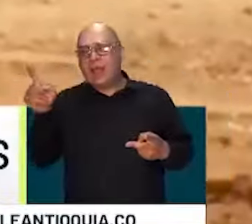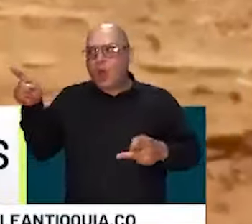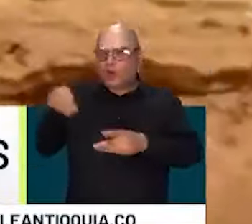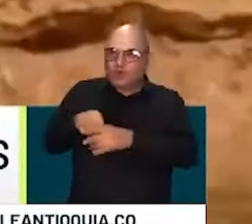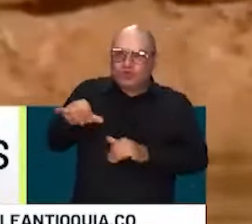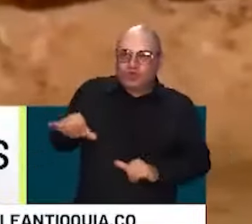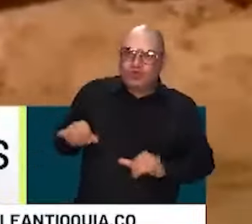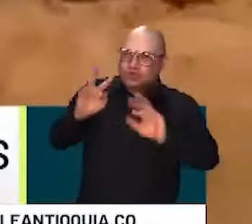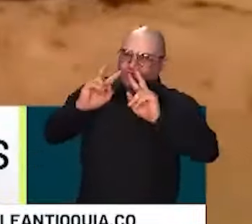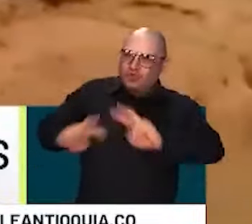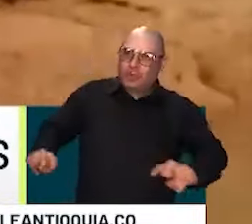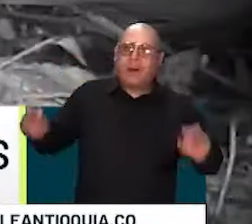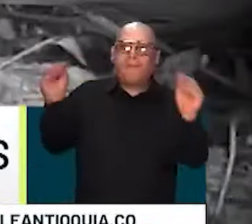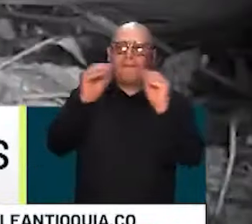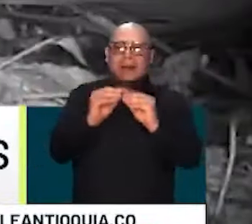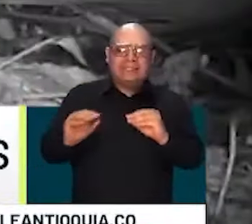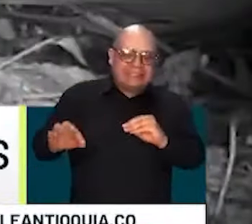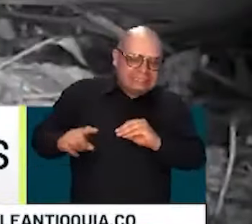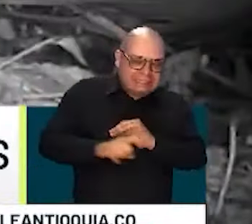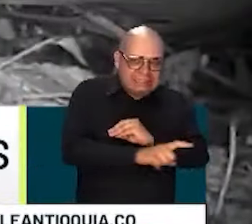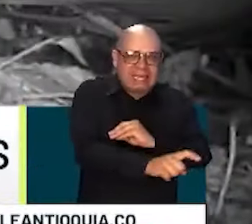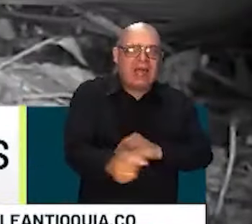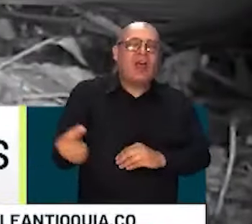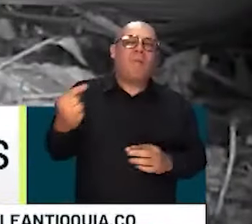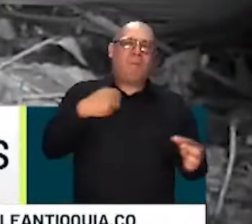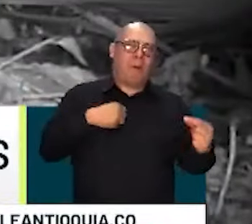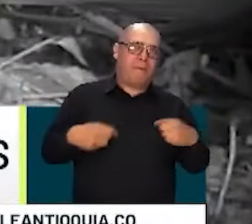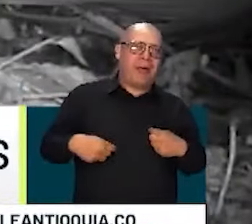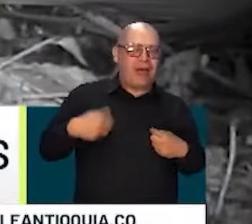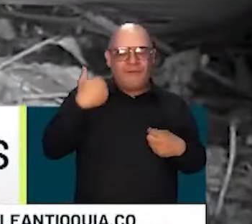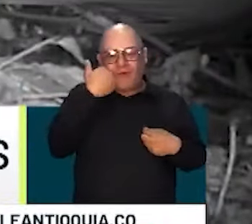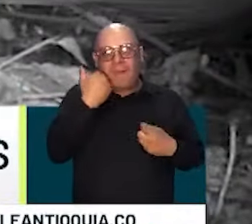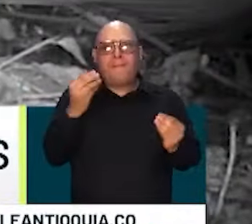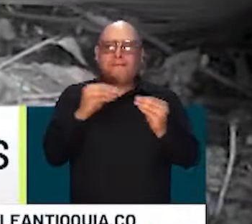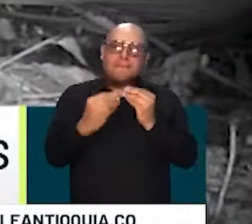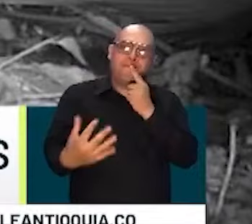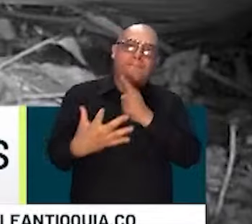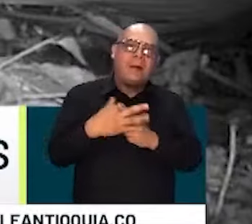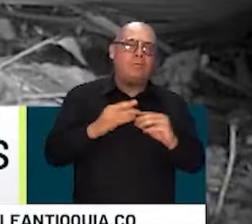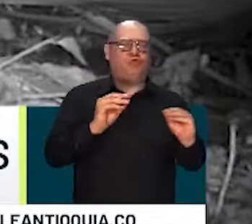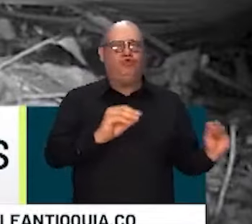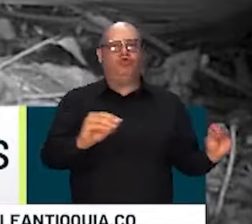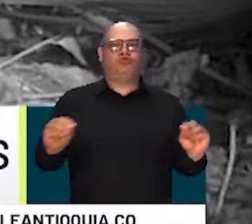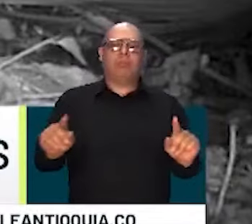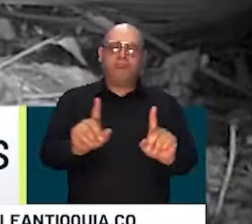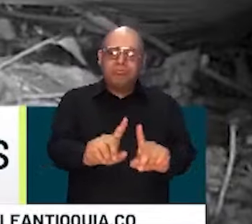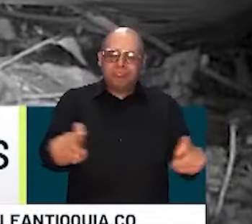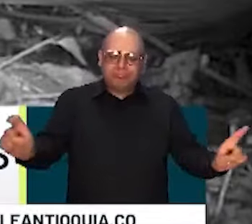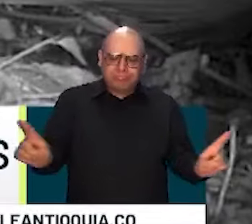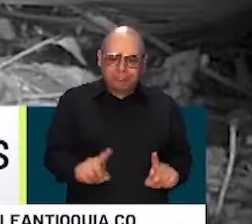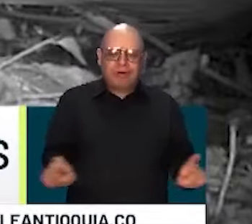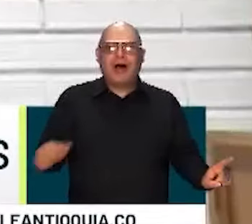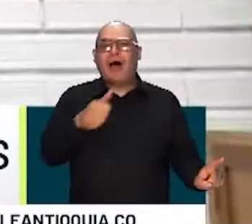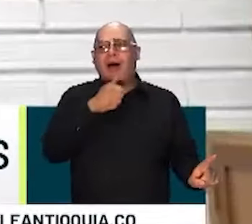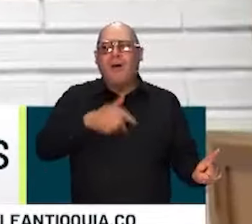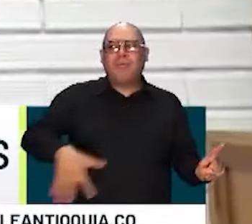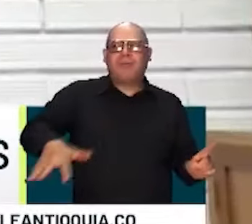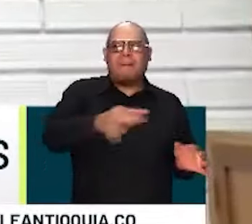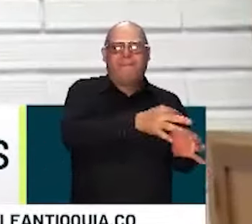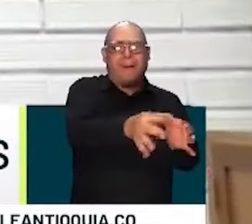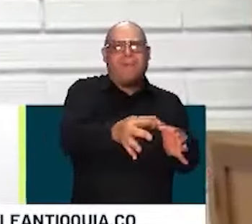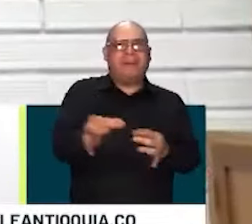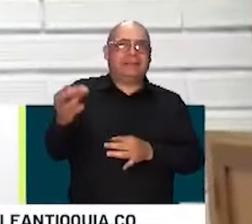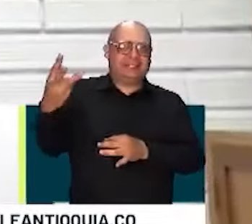monitorean insectos transmisores de enfermedades y se promueve la educación sobre la biodiversidad y el agua en 13 municipios.